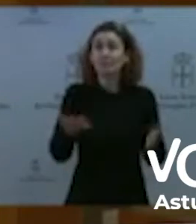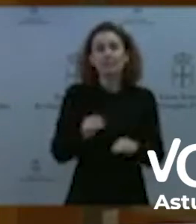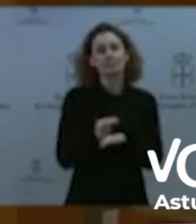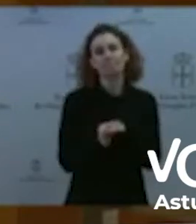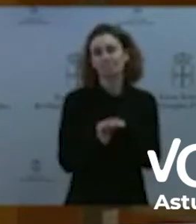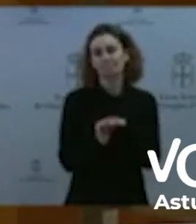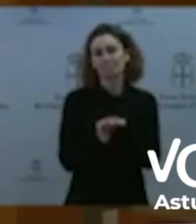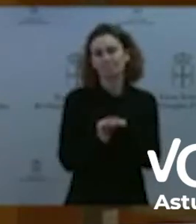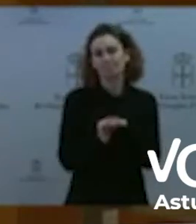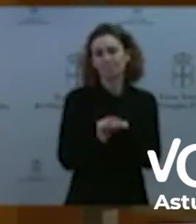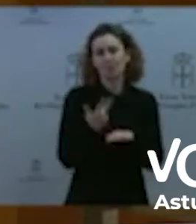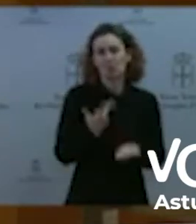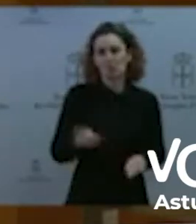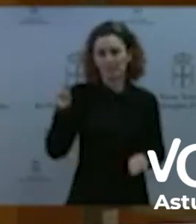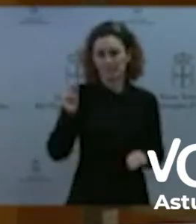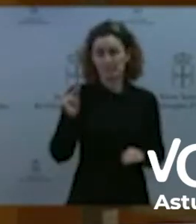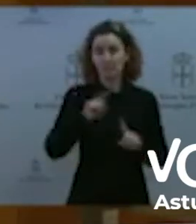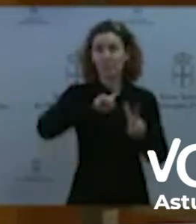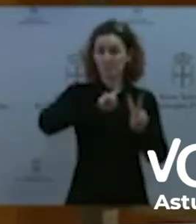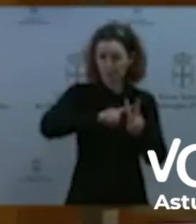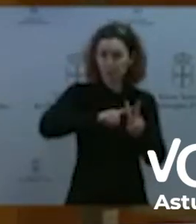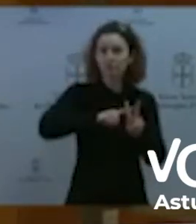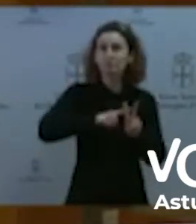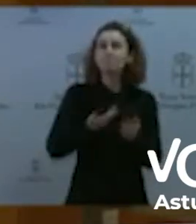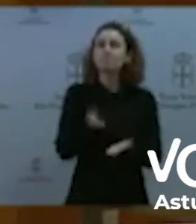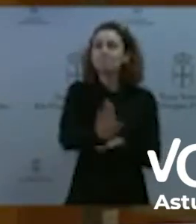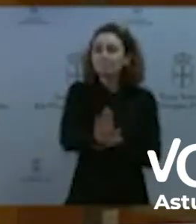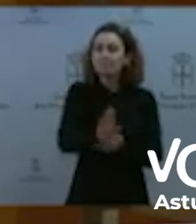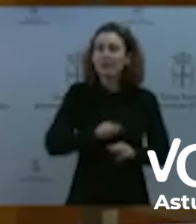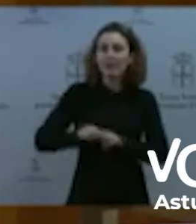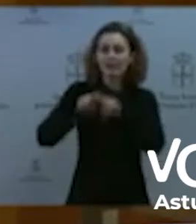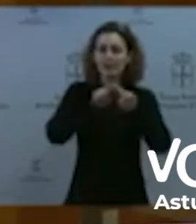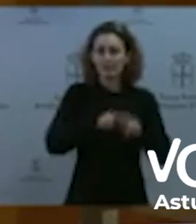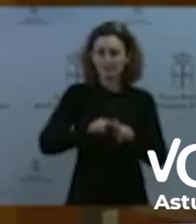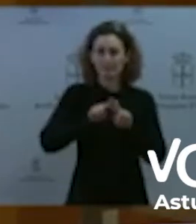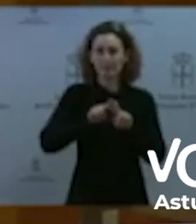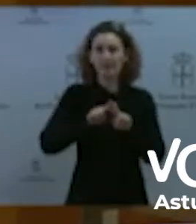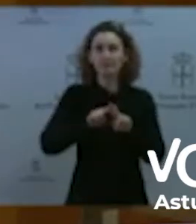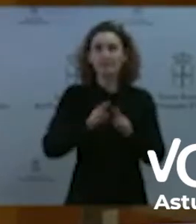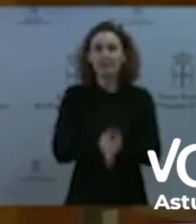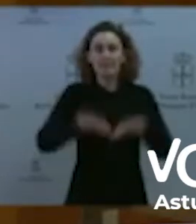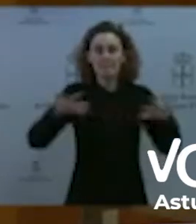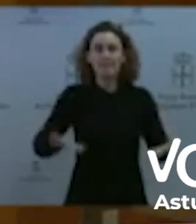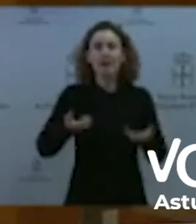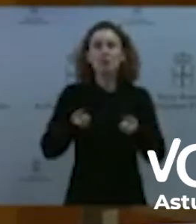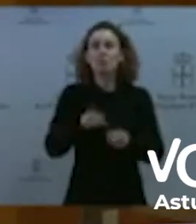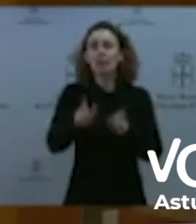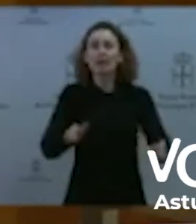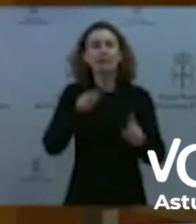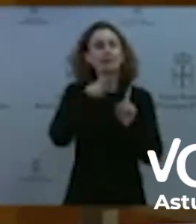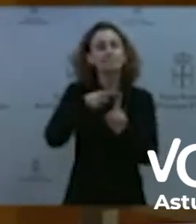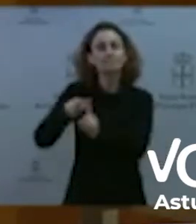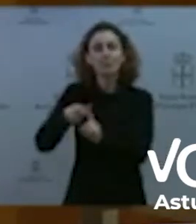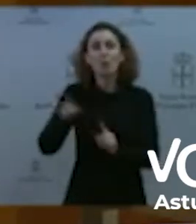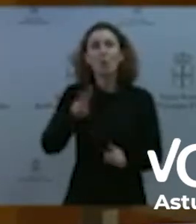Desde Vox queremos proponerles que revisen y amplíen el número de destinatarios en la vacunación contra el VPH, abandonando